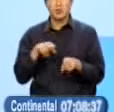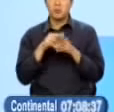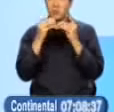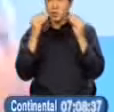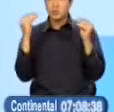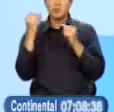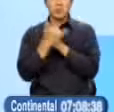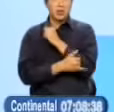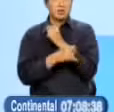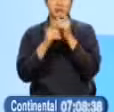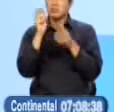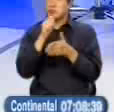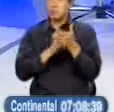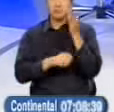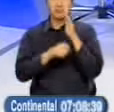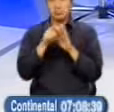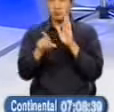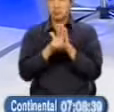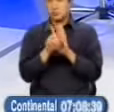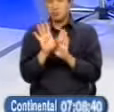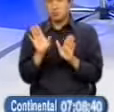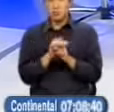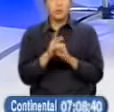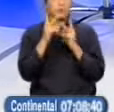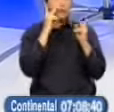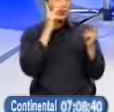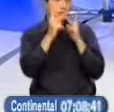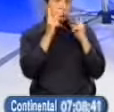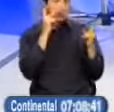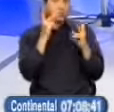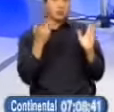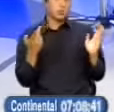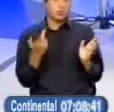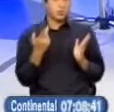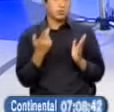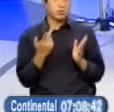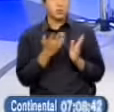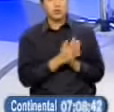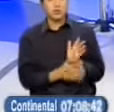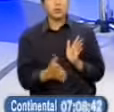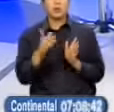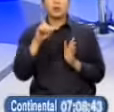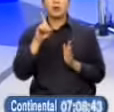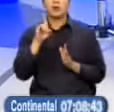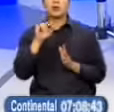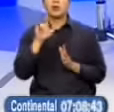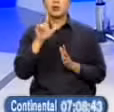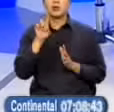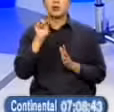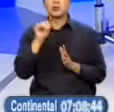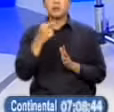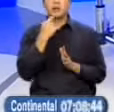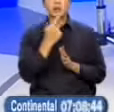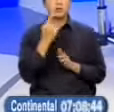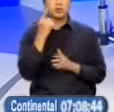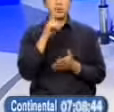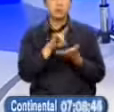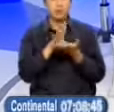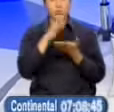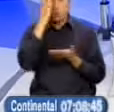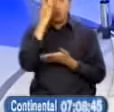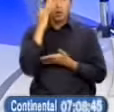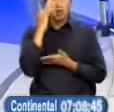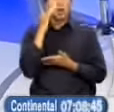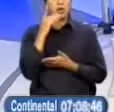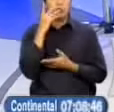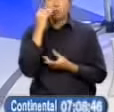países el tema es las percepciones porque la proyección que se ha construido es que dilma rousseff está extiendo de instituida por actos de